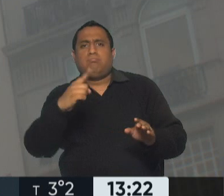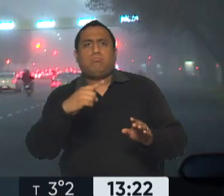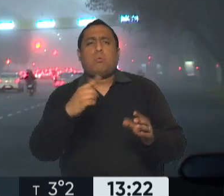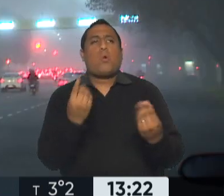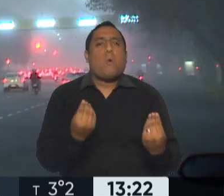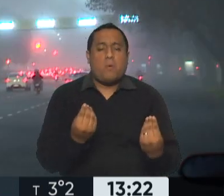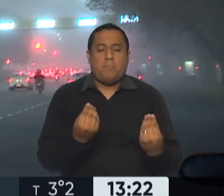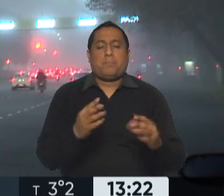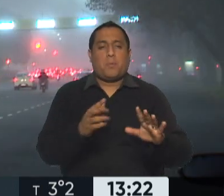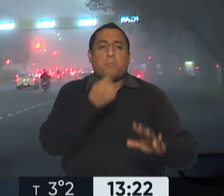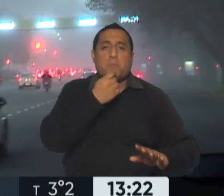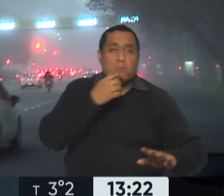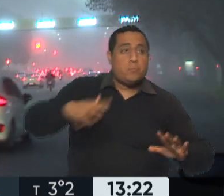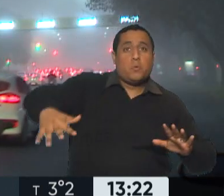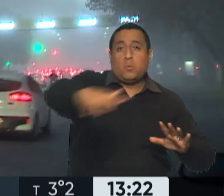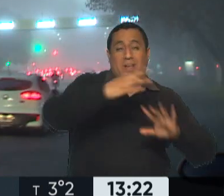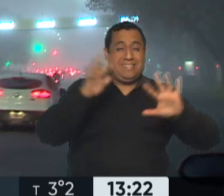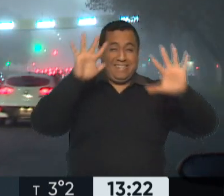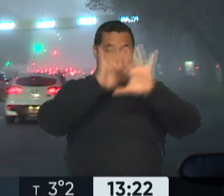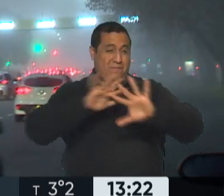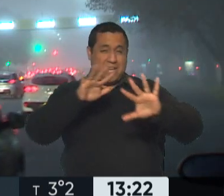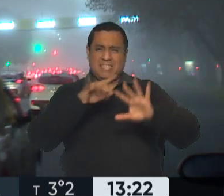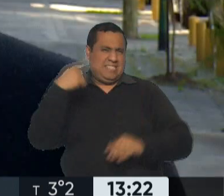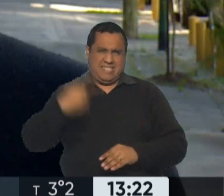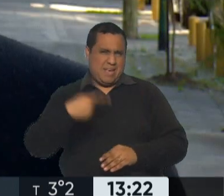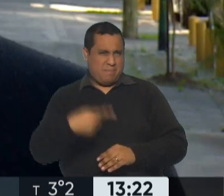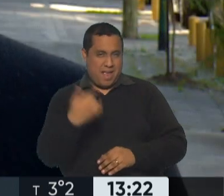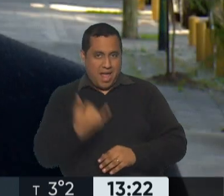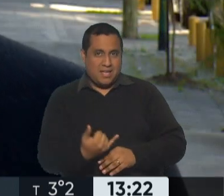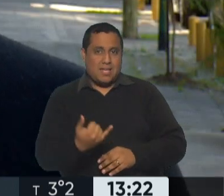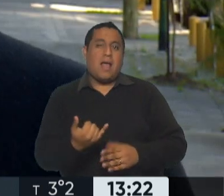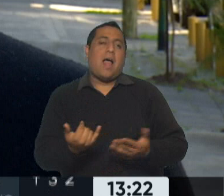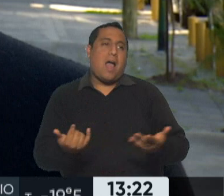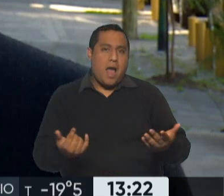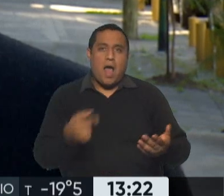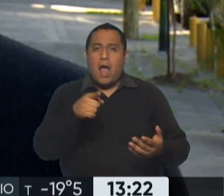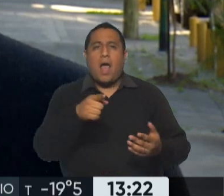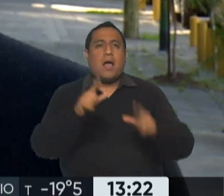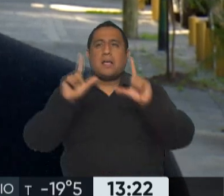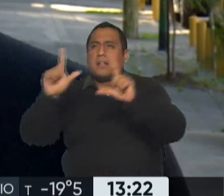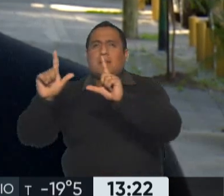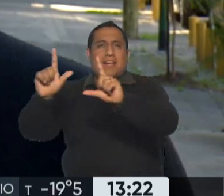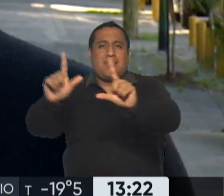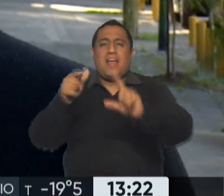en los lugares donde hay neblina habitualmente, lo que vamos a encontrar es señalización del tipo